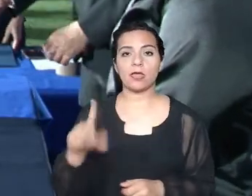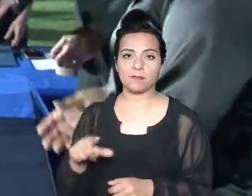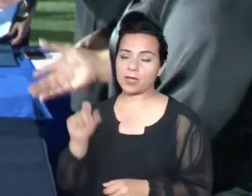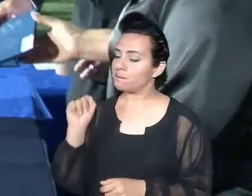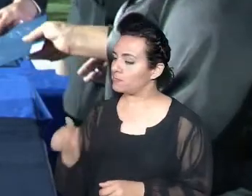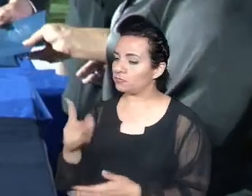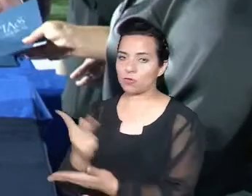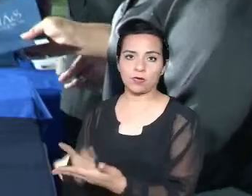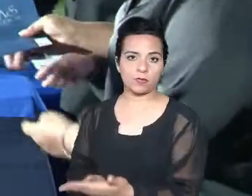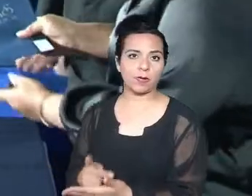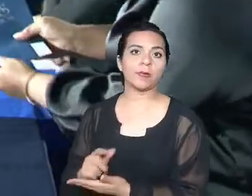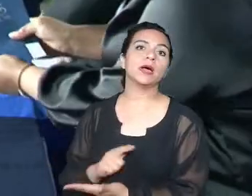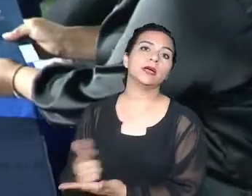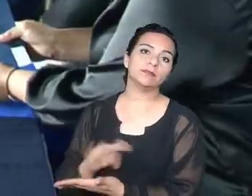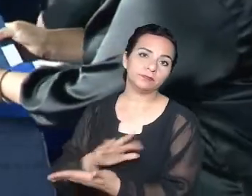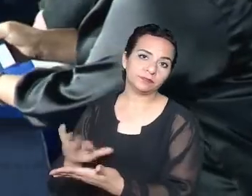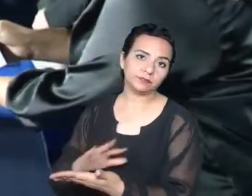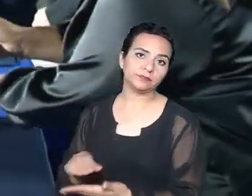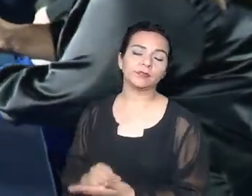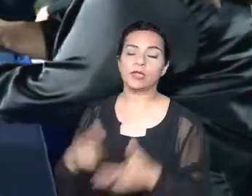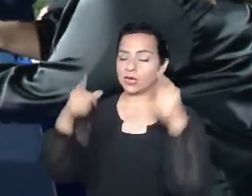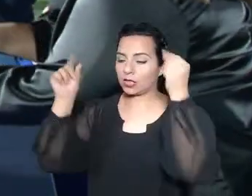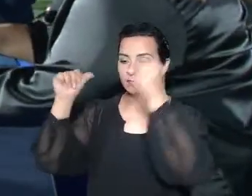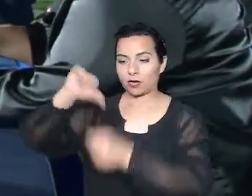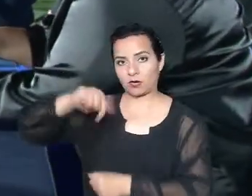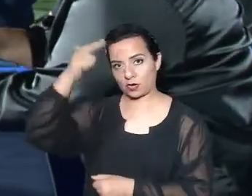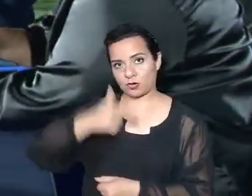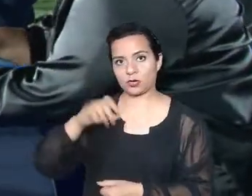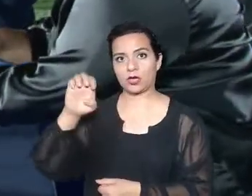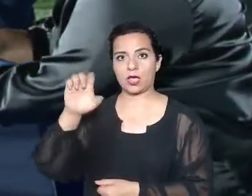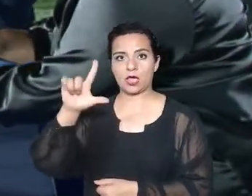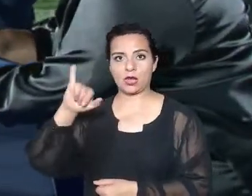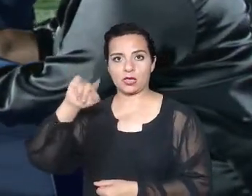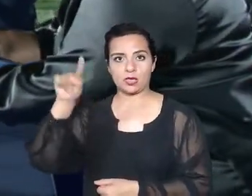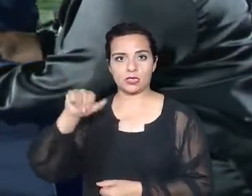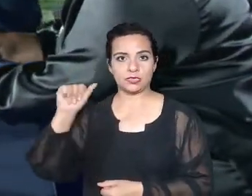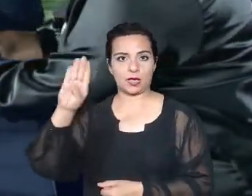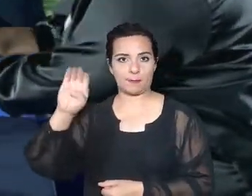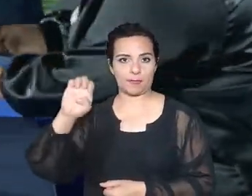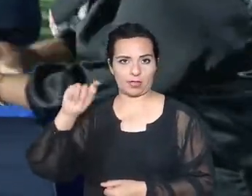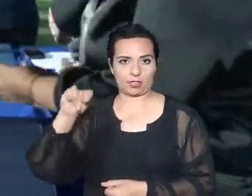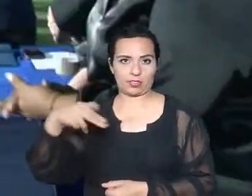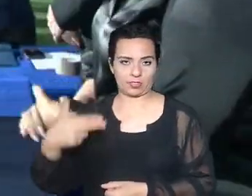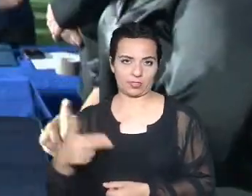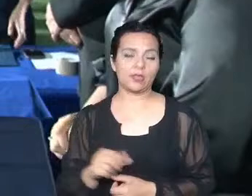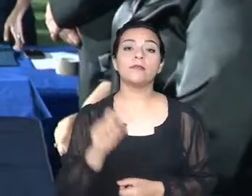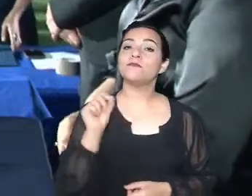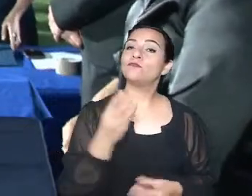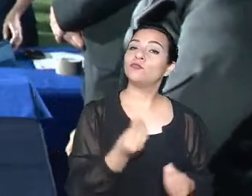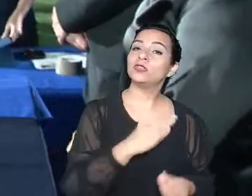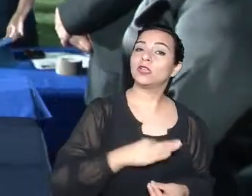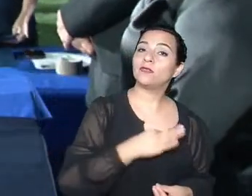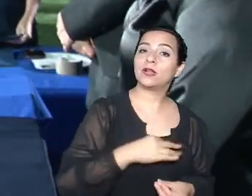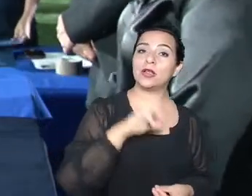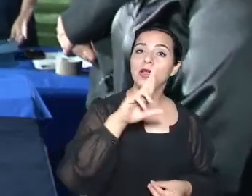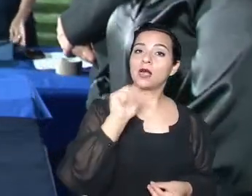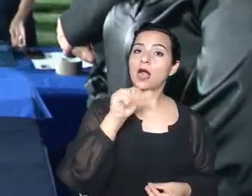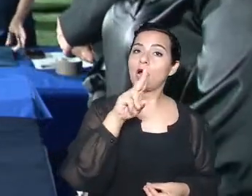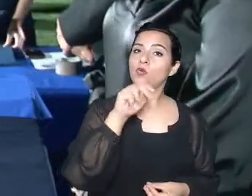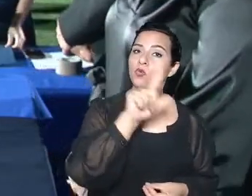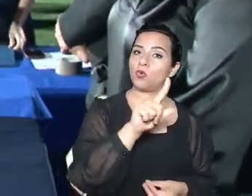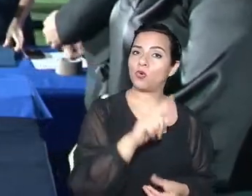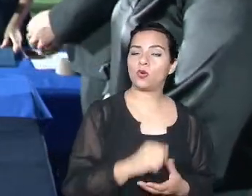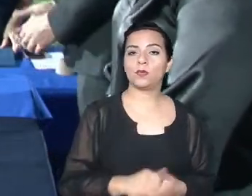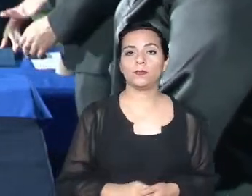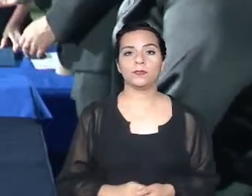mismo programa de literaturas hispánicas, graduamos esta noche a Elizabeth Beltrán Álvarez. Muchas felicidades para Raúl Alejandro